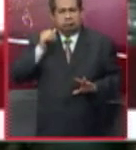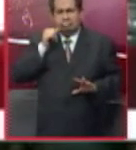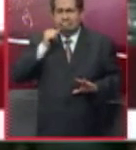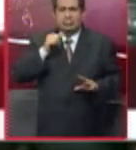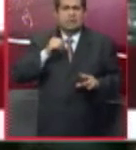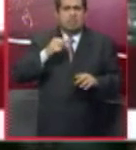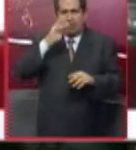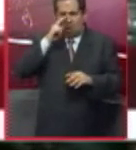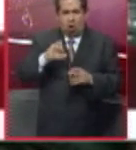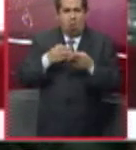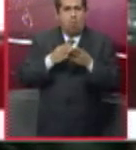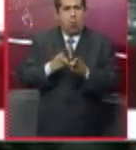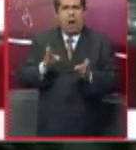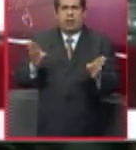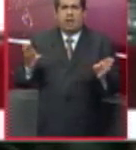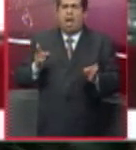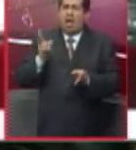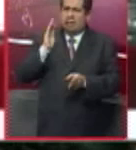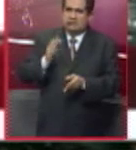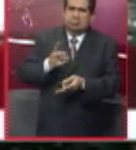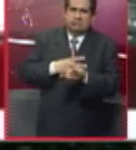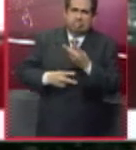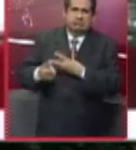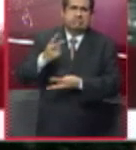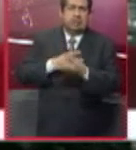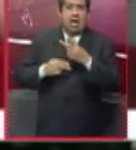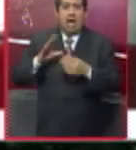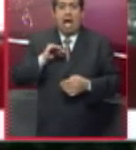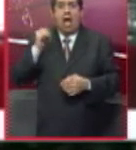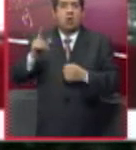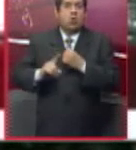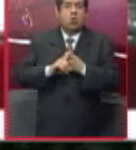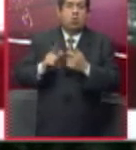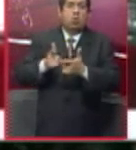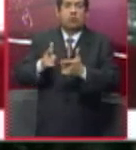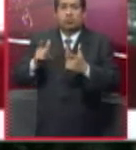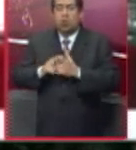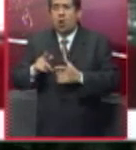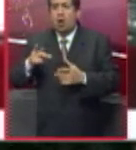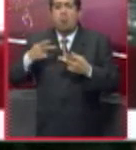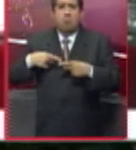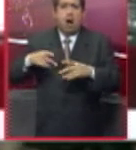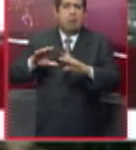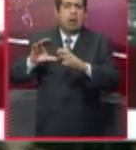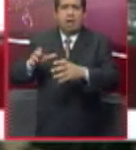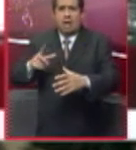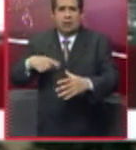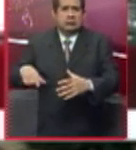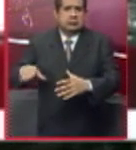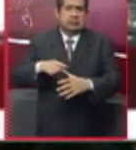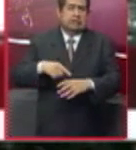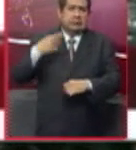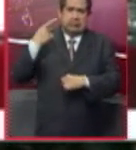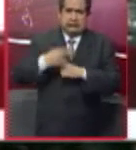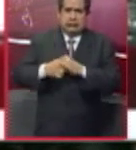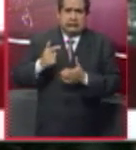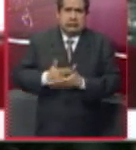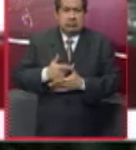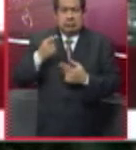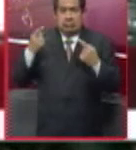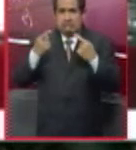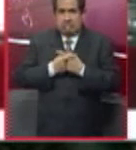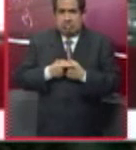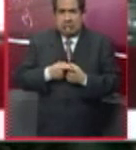por abrir sus puertas, sobre todo cuando hay grupos sociales, poblaciones que se encuentran en